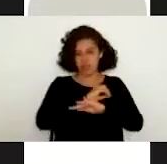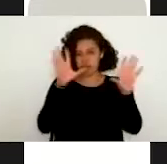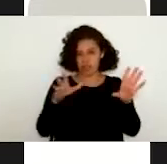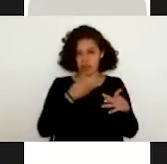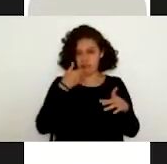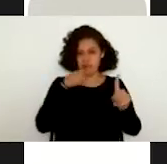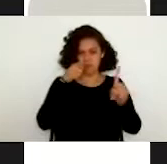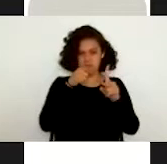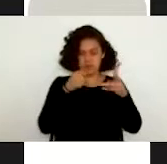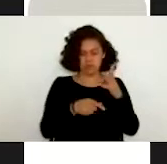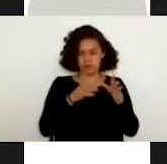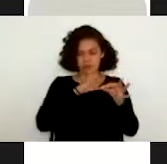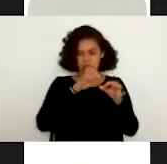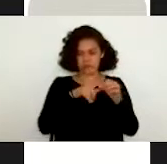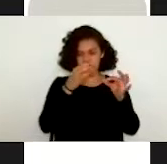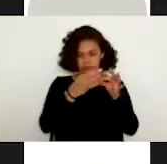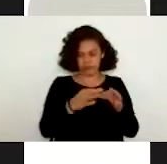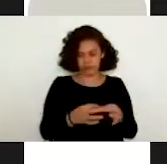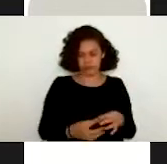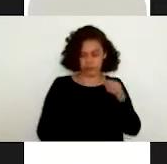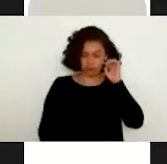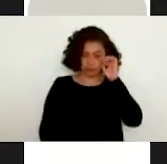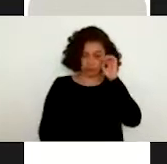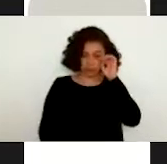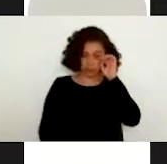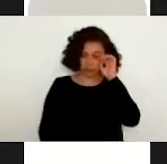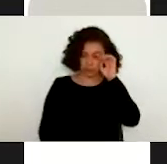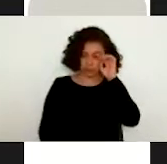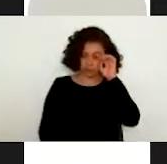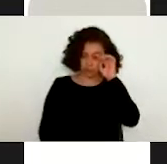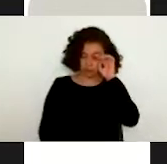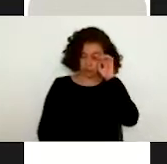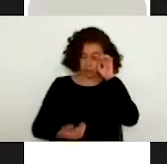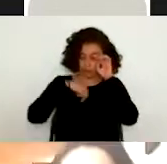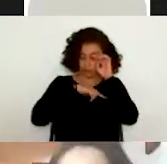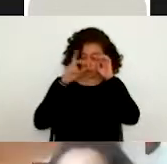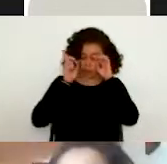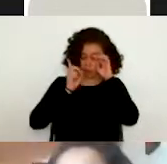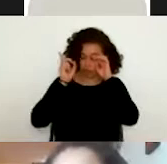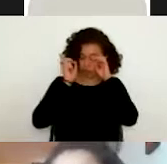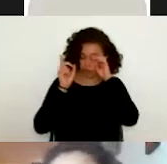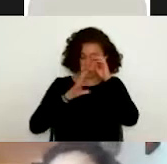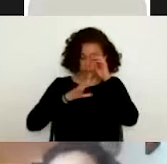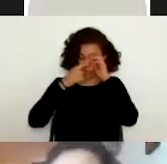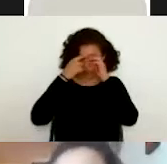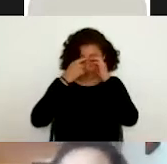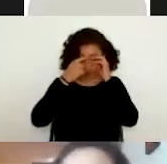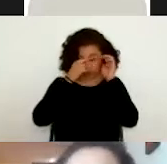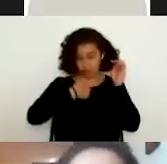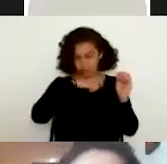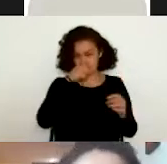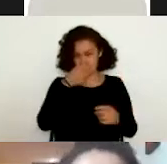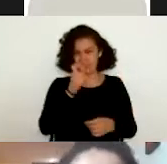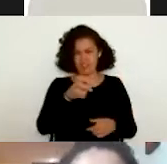precisos, y que no, les decía, ¿no? Que no nos dé lugar a dudas, ¿no? De decir, ¿y esto por qué lo pusiste? ¿Y esto por